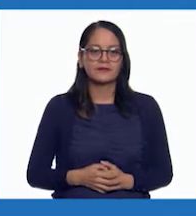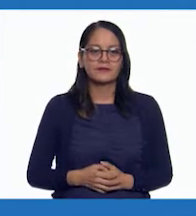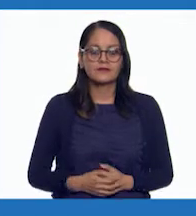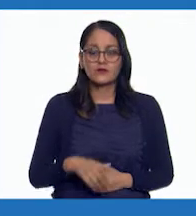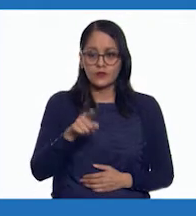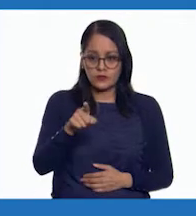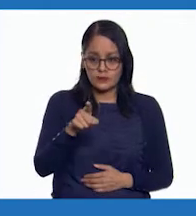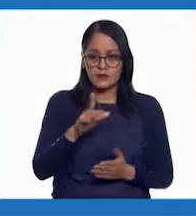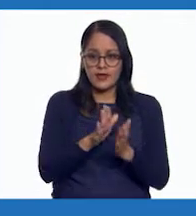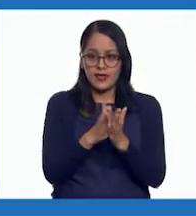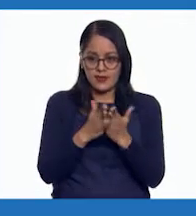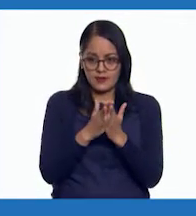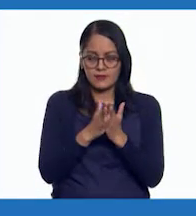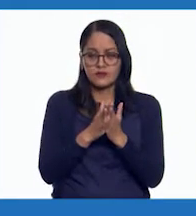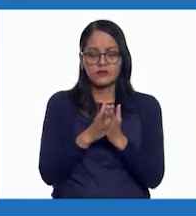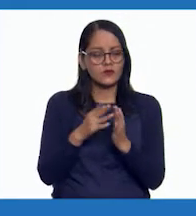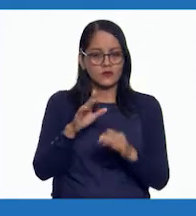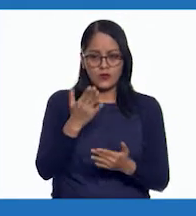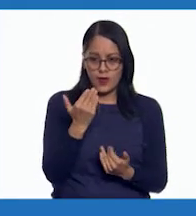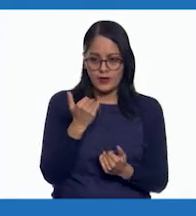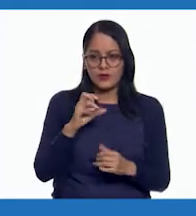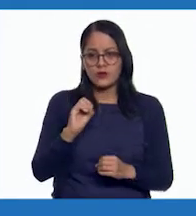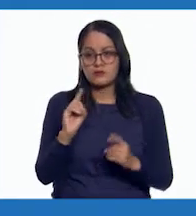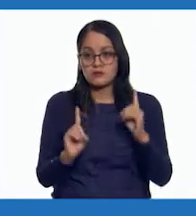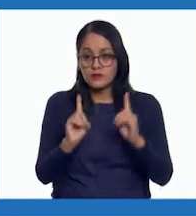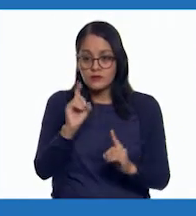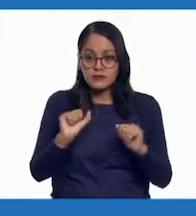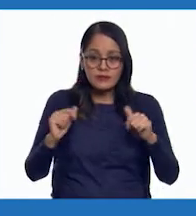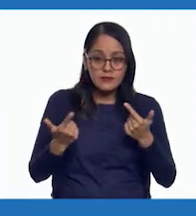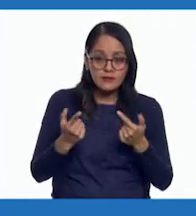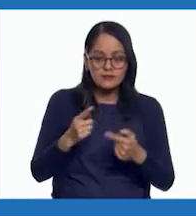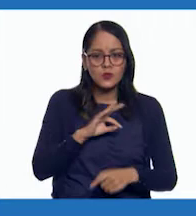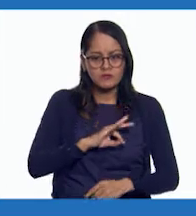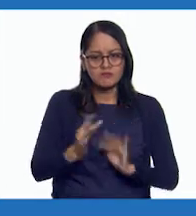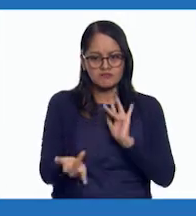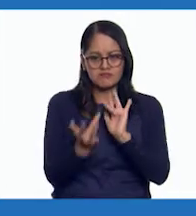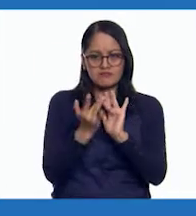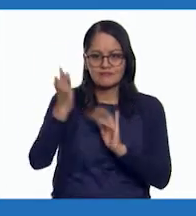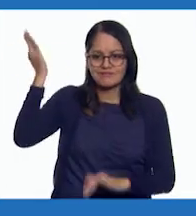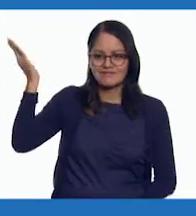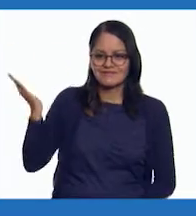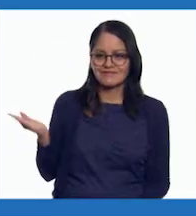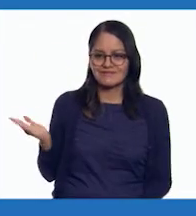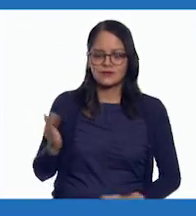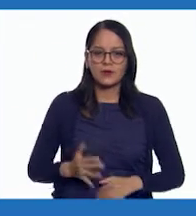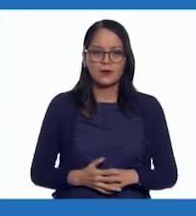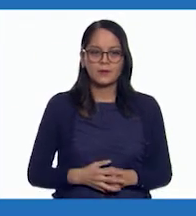Si no tienes el libro de texto o necesitas ayuda para resolver tus dudas, contáctanos.